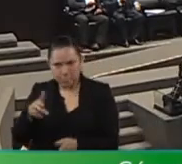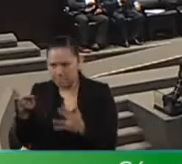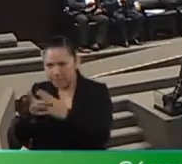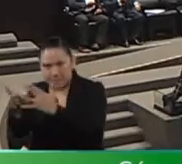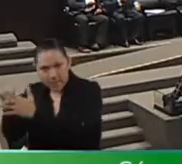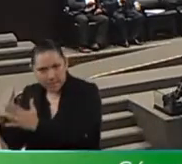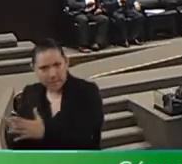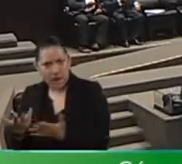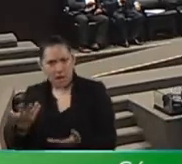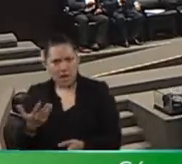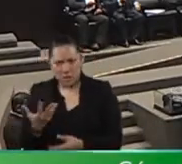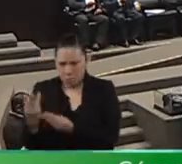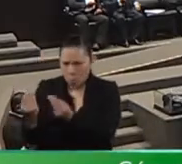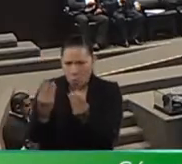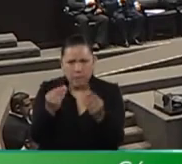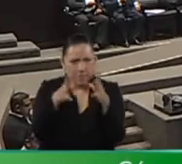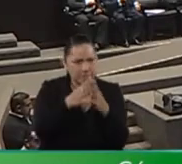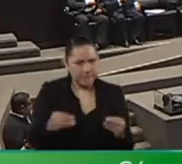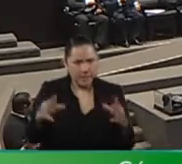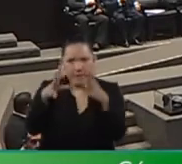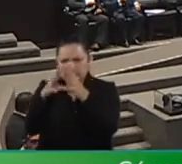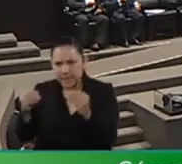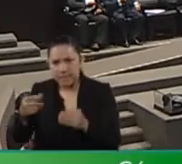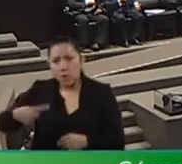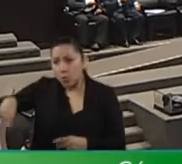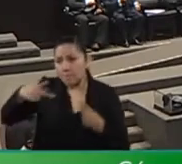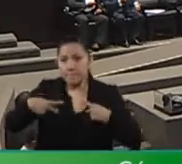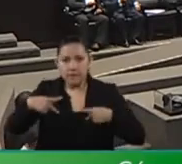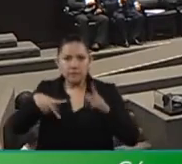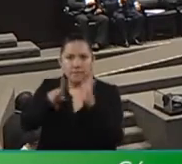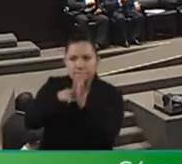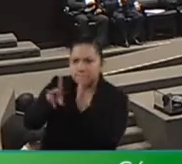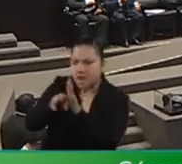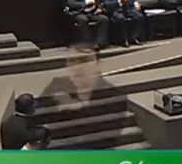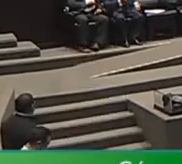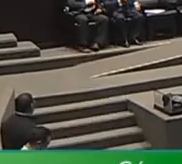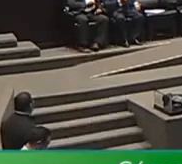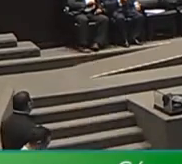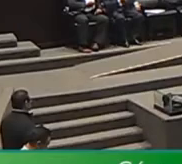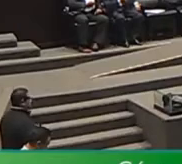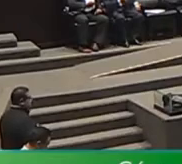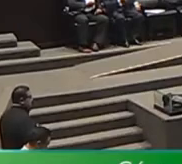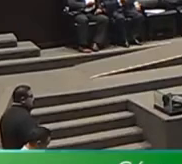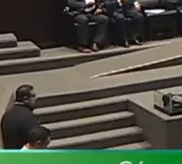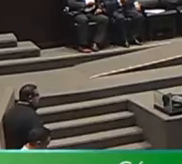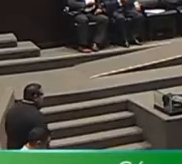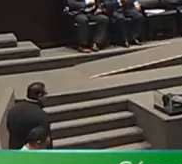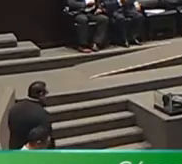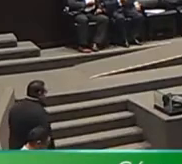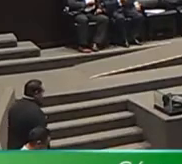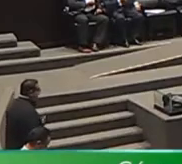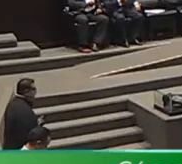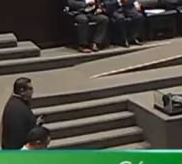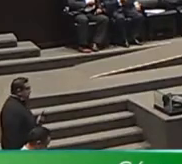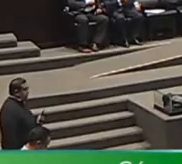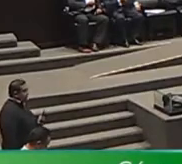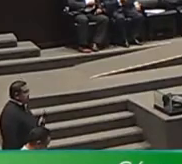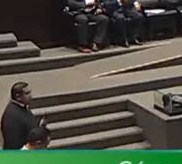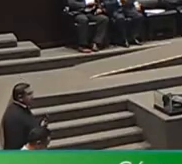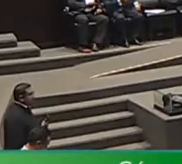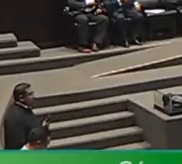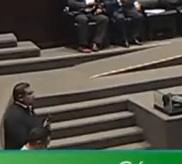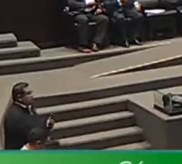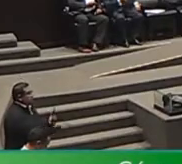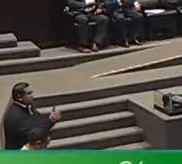3,408 agresiones contra la prensa. Se ha permitido que prospere el desprecio por el quehacer periodístico.